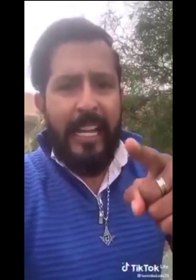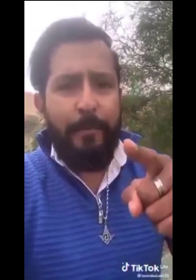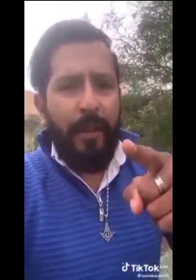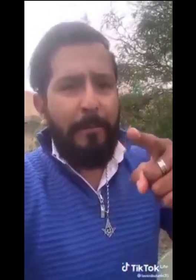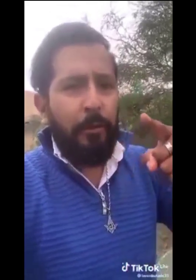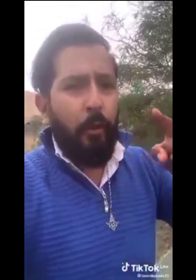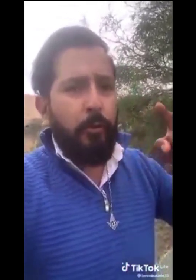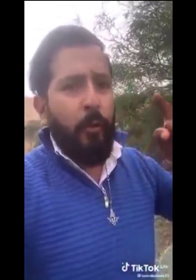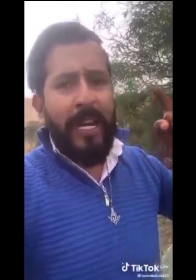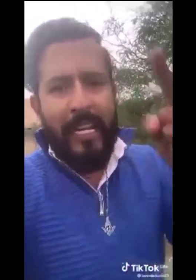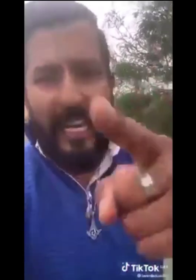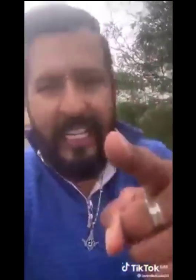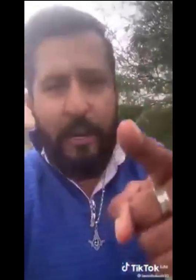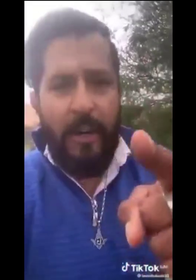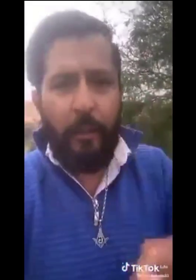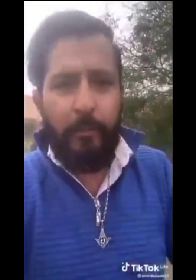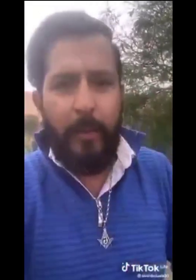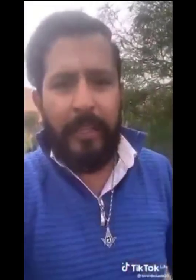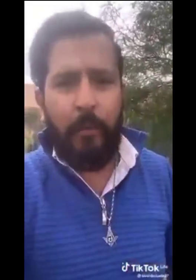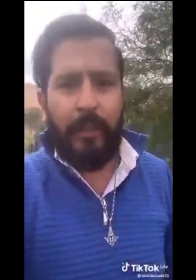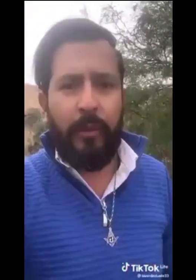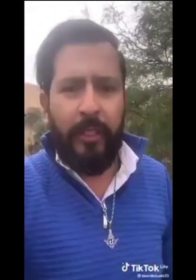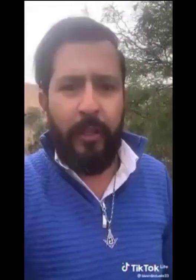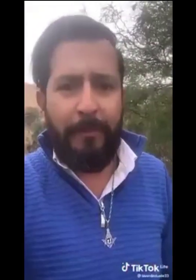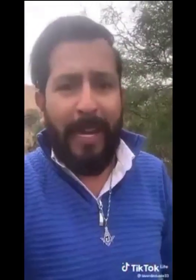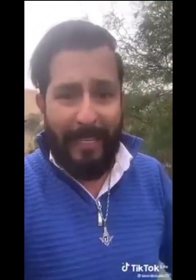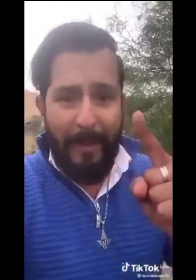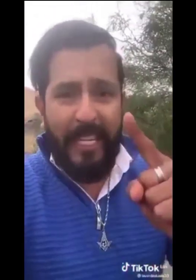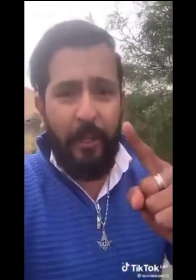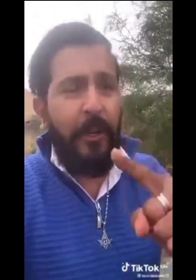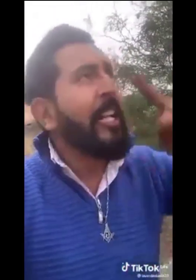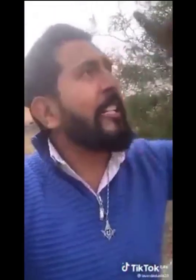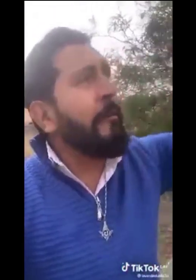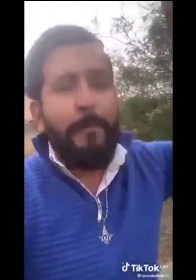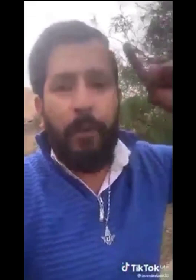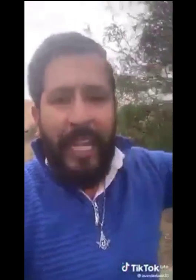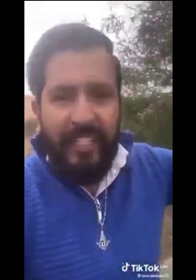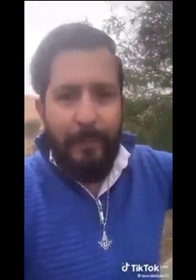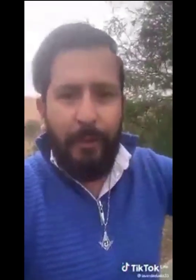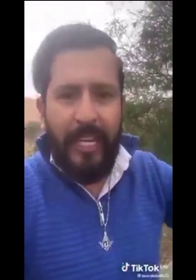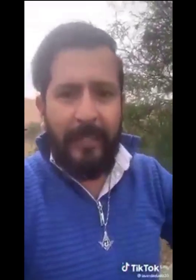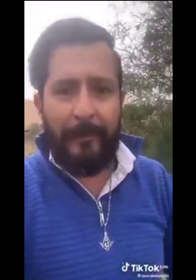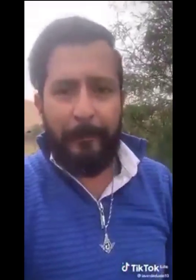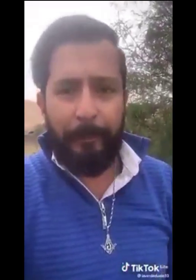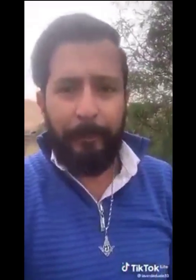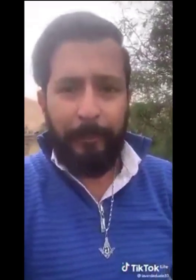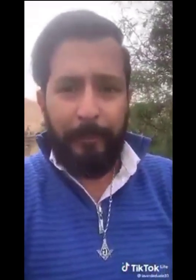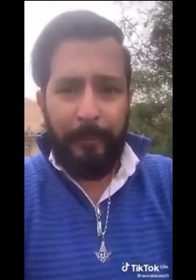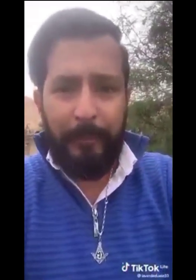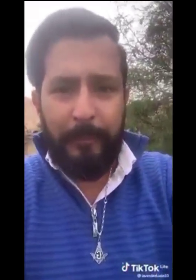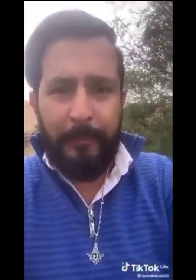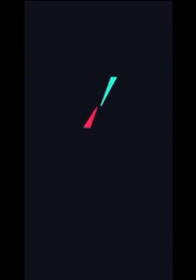presidente y podamos todos volver a reelegirlo en el 2024, señores, para que México sea una potencia mundial.